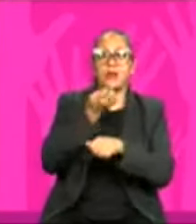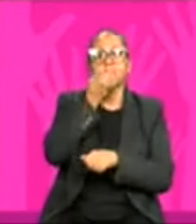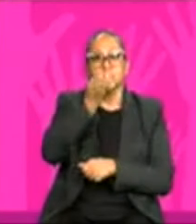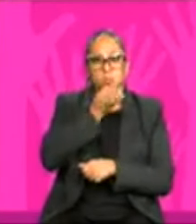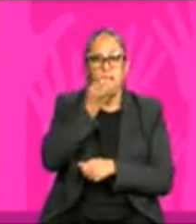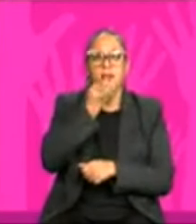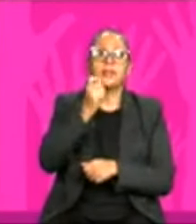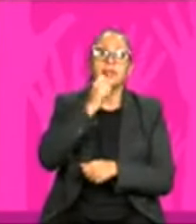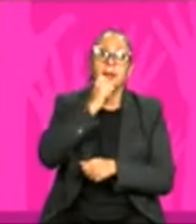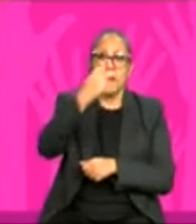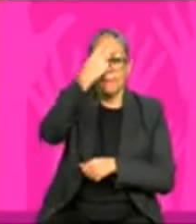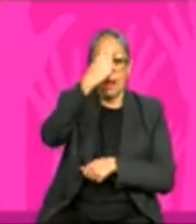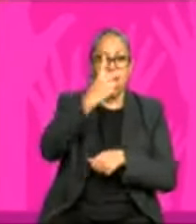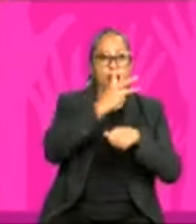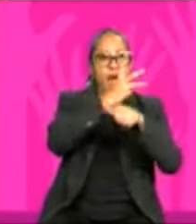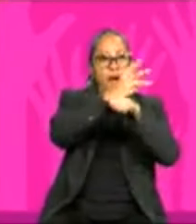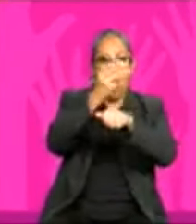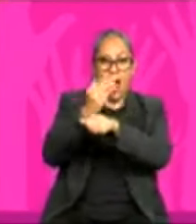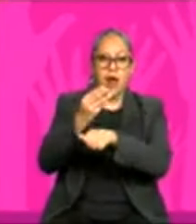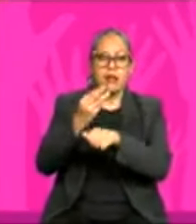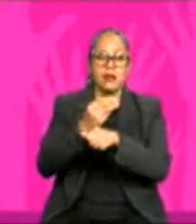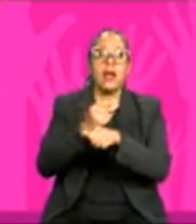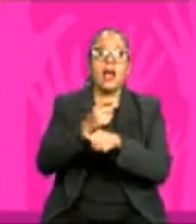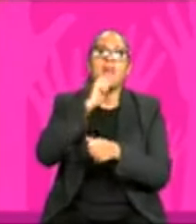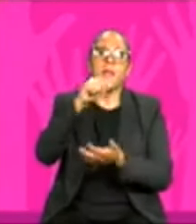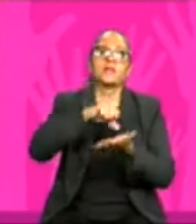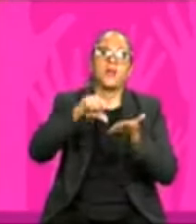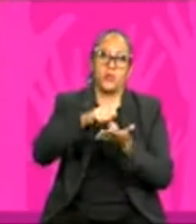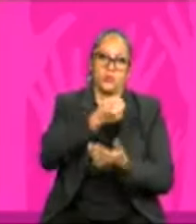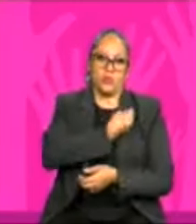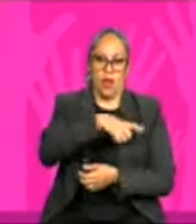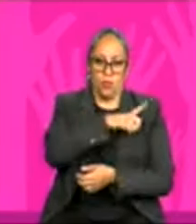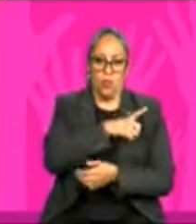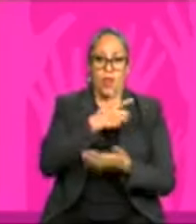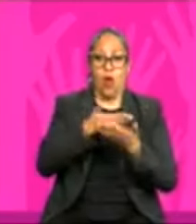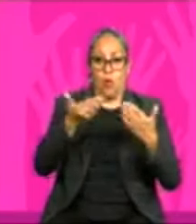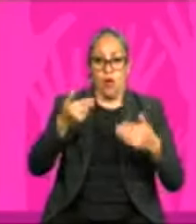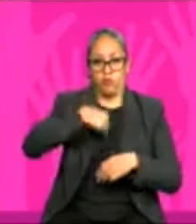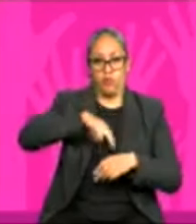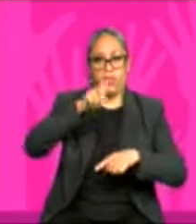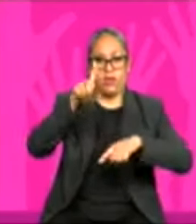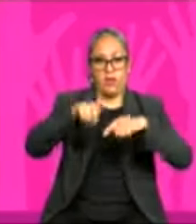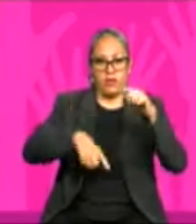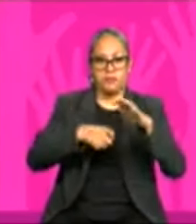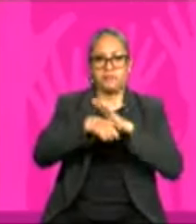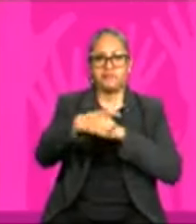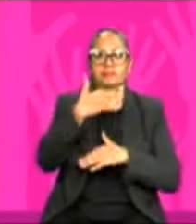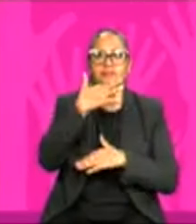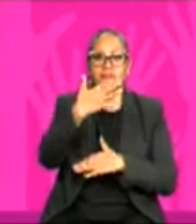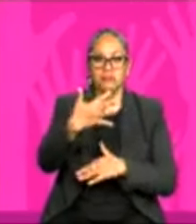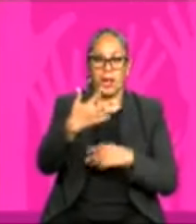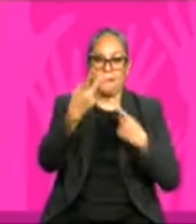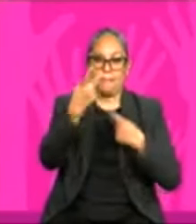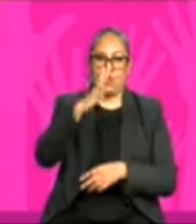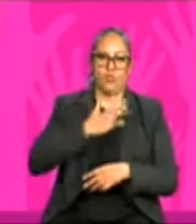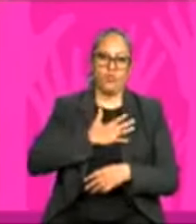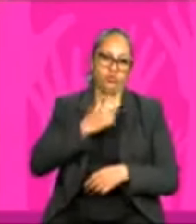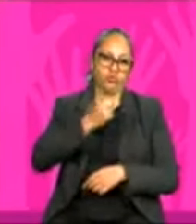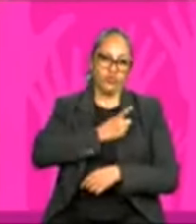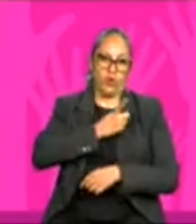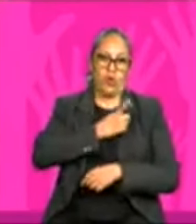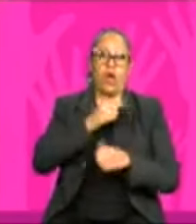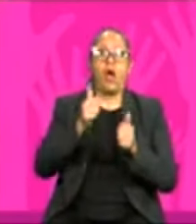supuesto, en rehabilitación de centros de salud. Vamos a combatir la corrupción con independencia, con